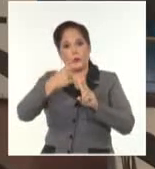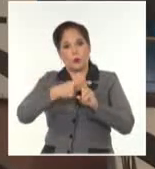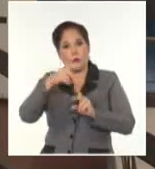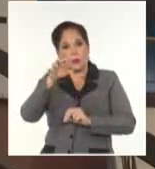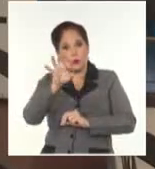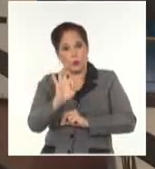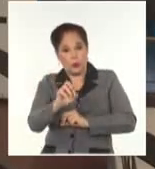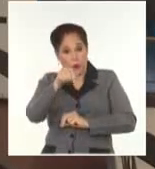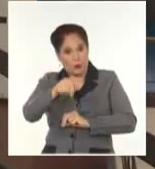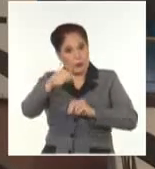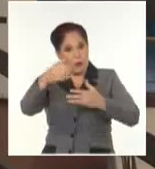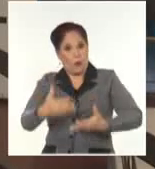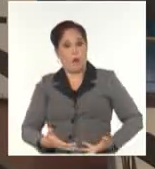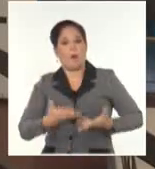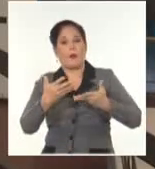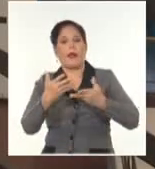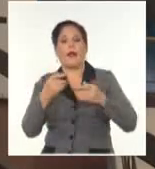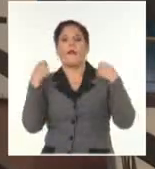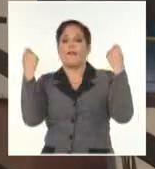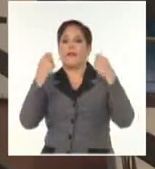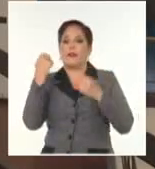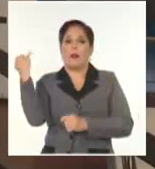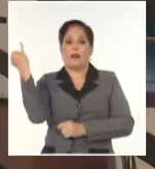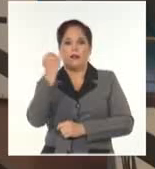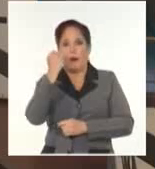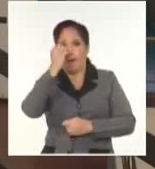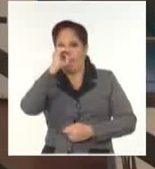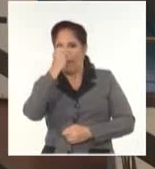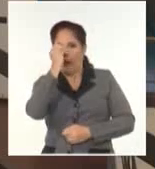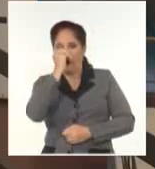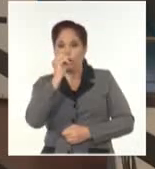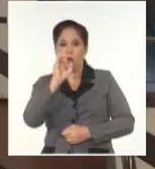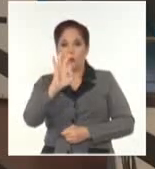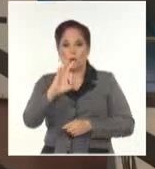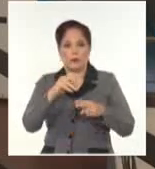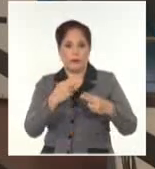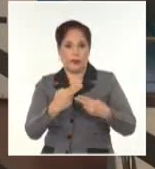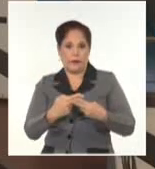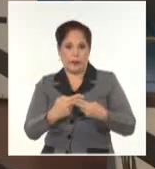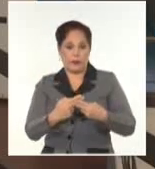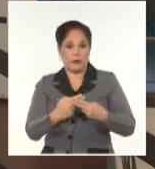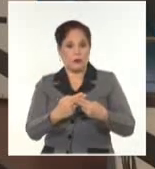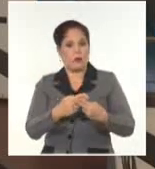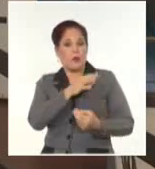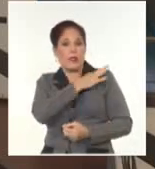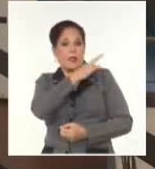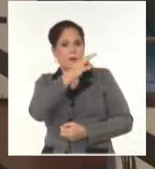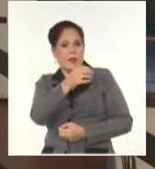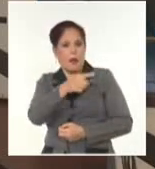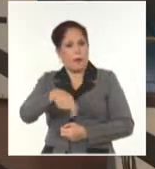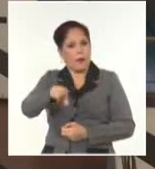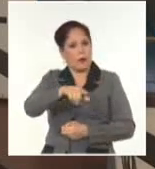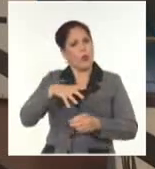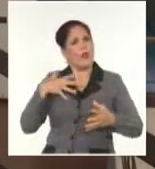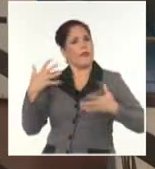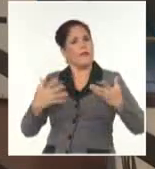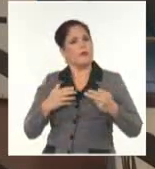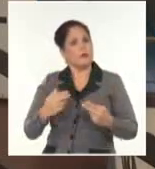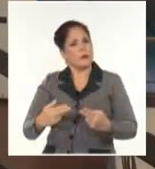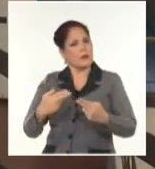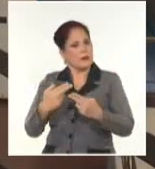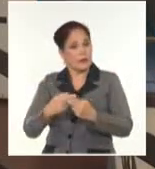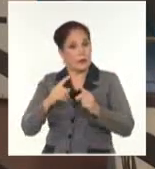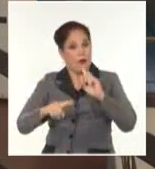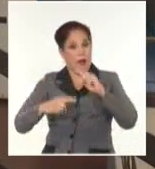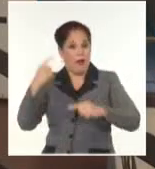este homenaje en el Festival Internacional de Payasos en su octava edición. La invitación es a que usted disfrute de este evento hasta el